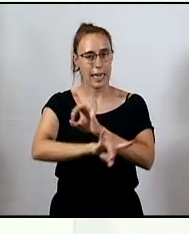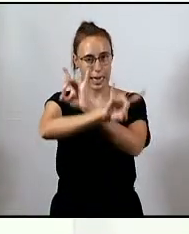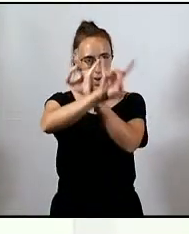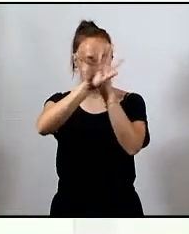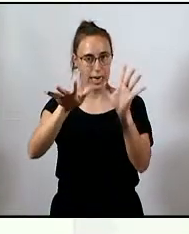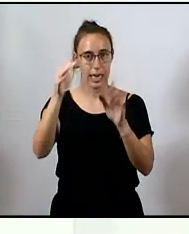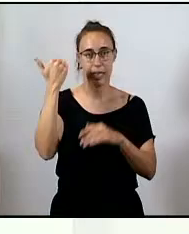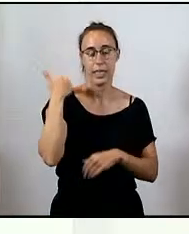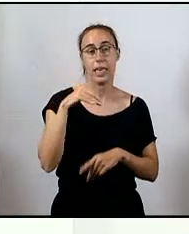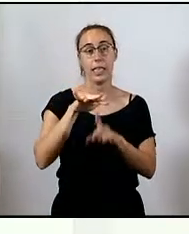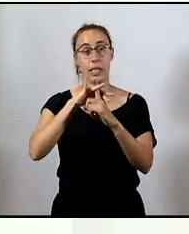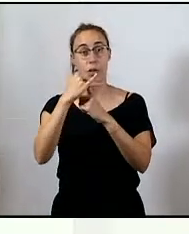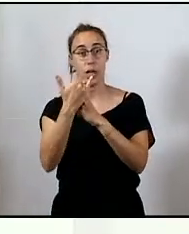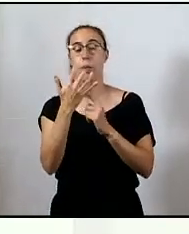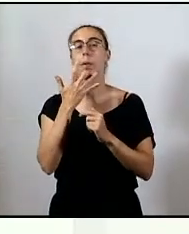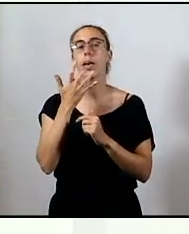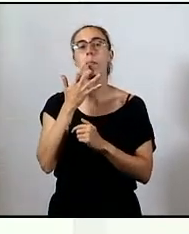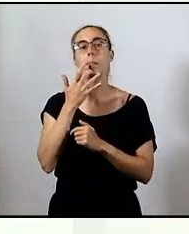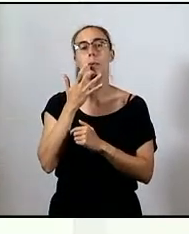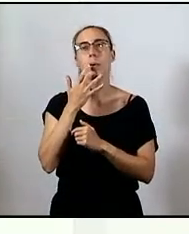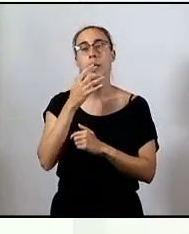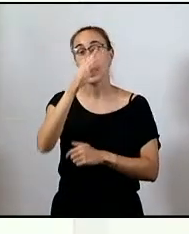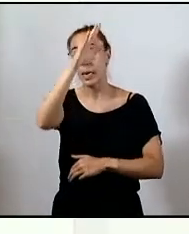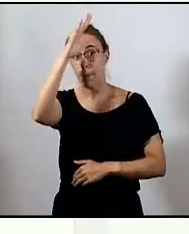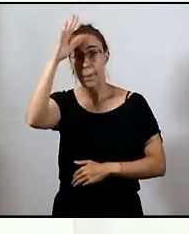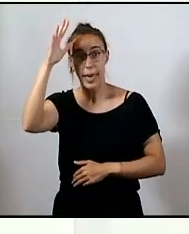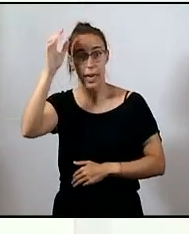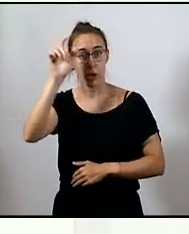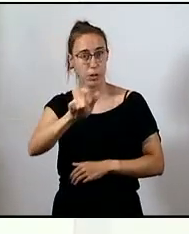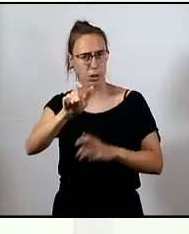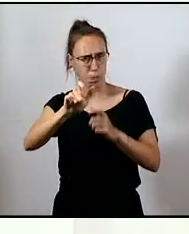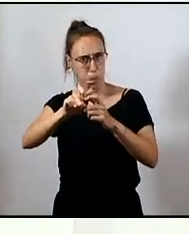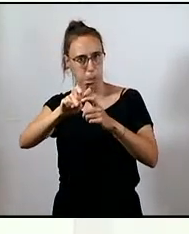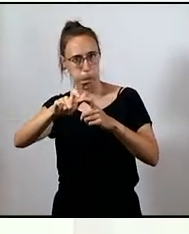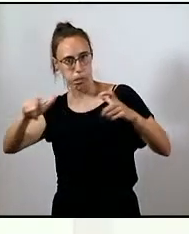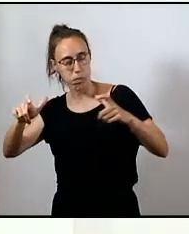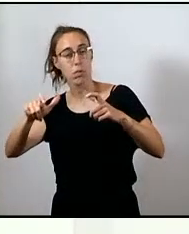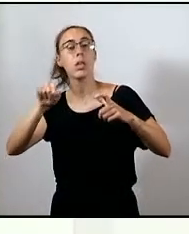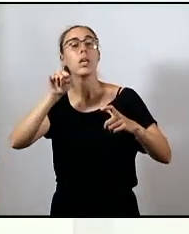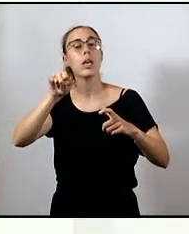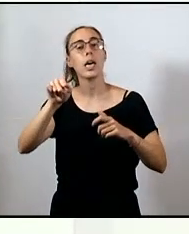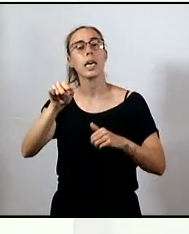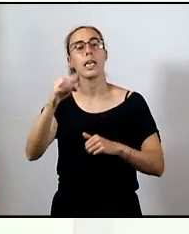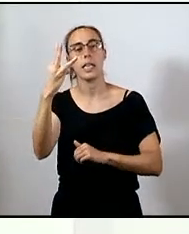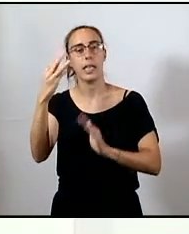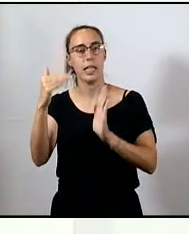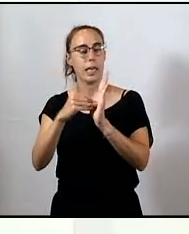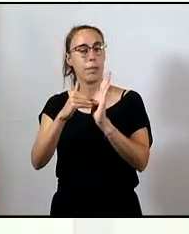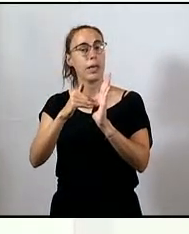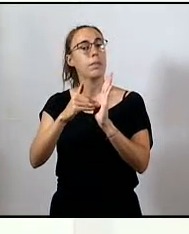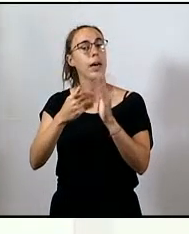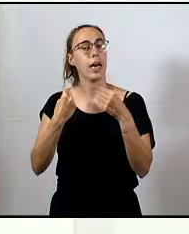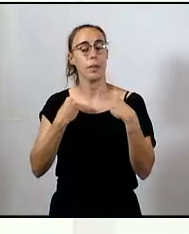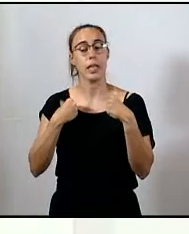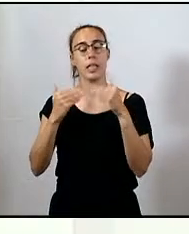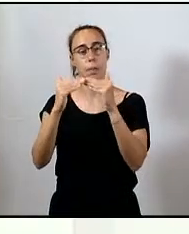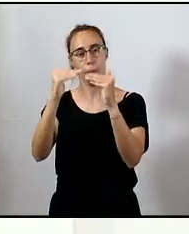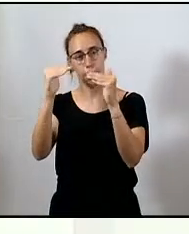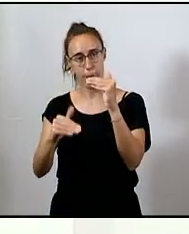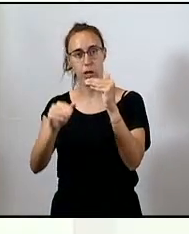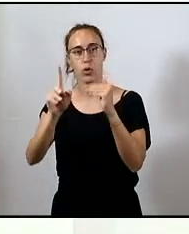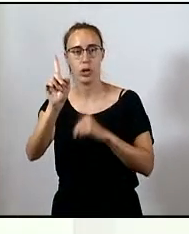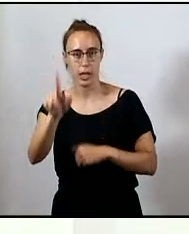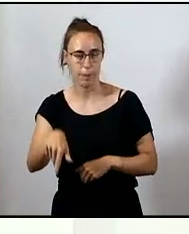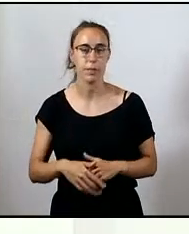ejemplo, de exceso de población en verano, sí tendríamos a los de menos de 3.000 habitantes, a los municipios de menos de 3.000 habitantes. Vale, entonces